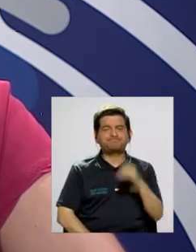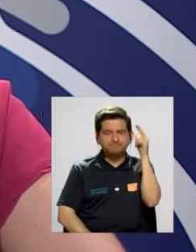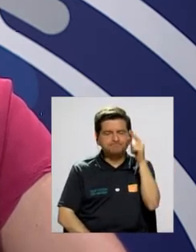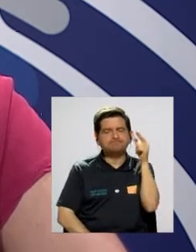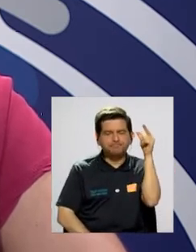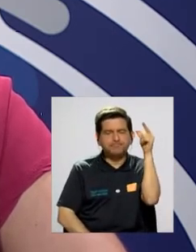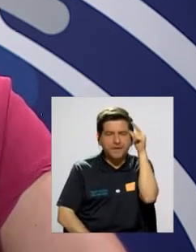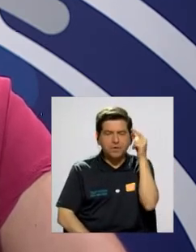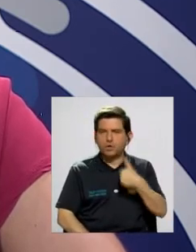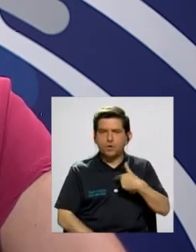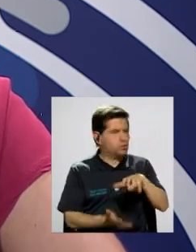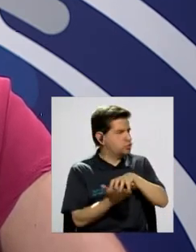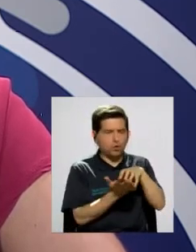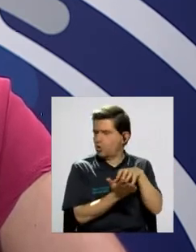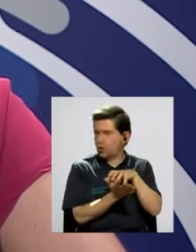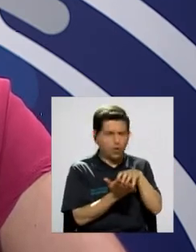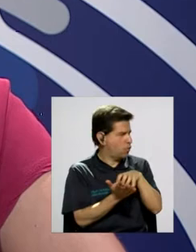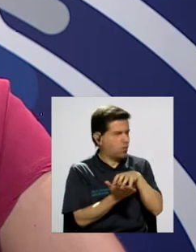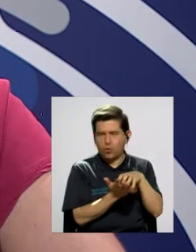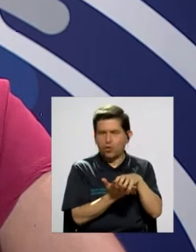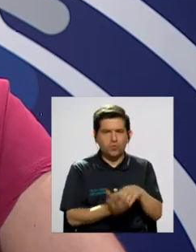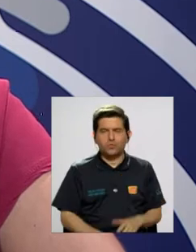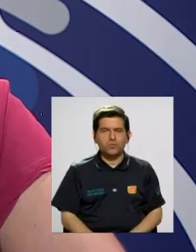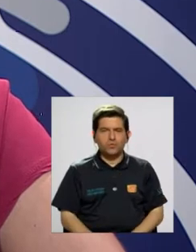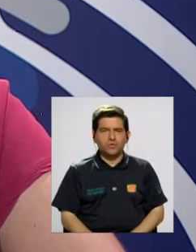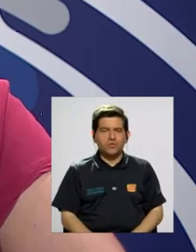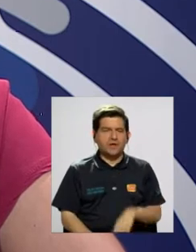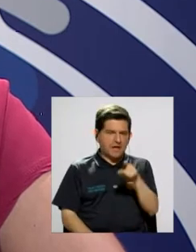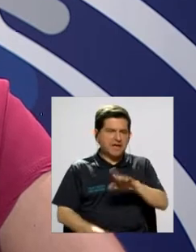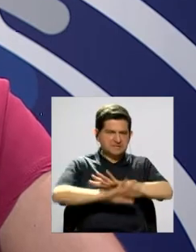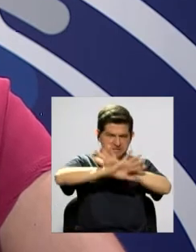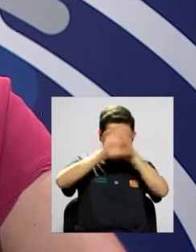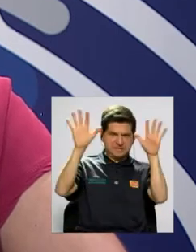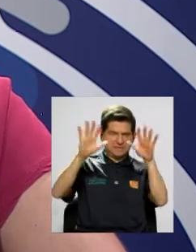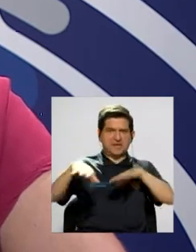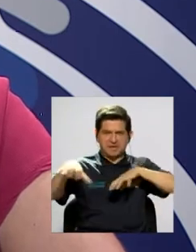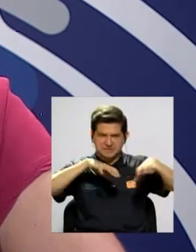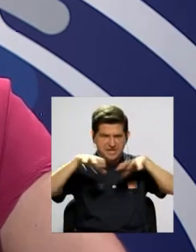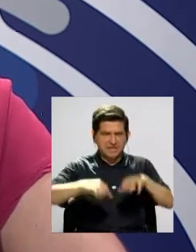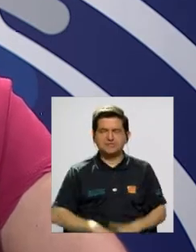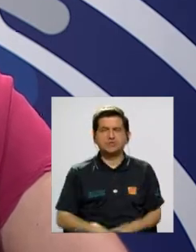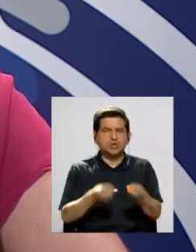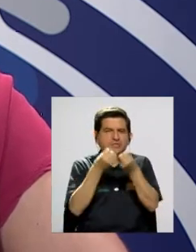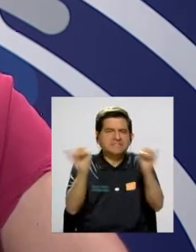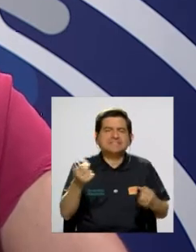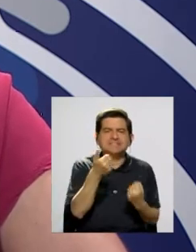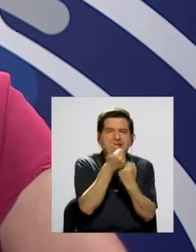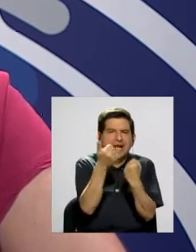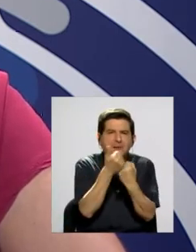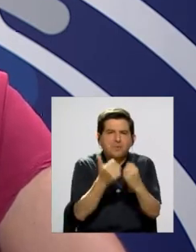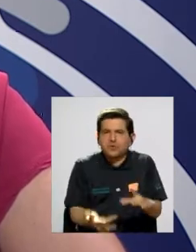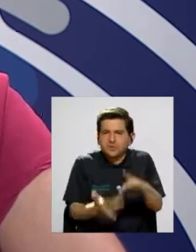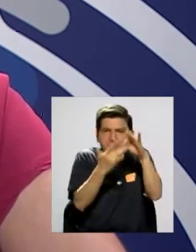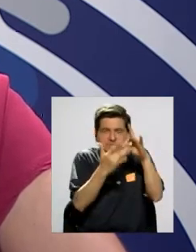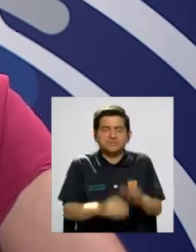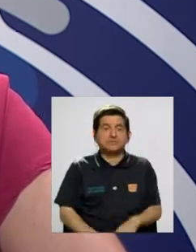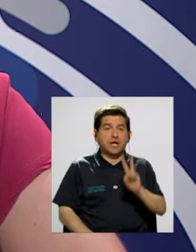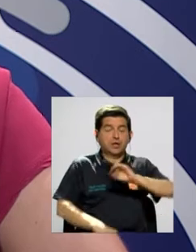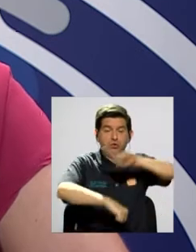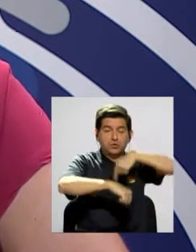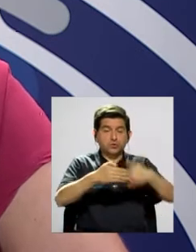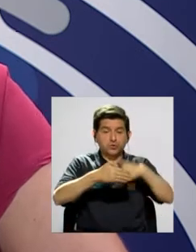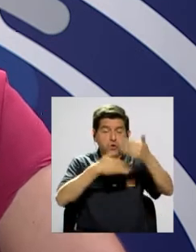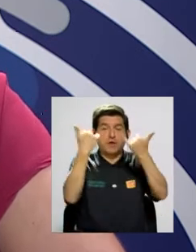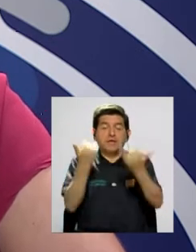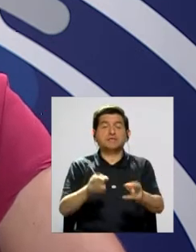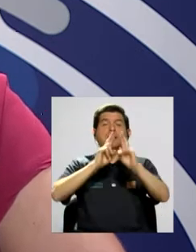supuesto que no dudo ni un segundo, digamos, de la imparcialidad, de la transparencia, de esta agilidad con la que hoy nos entrega tan solo 2 horas después un